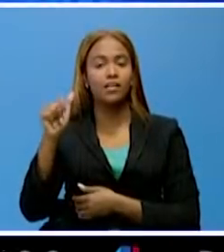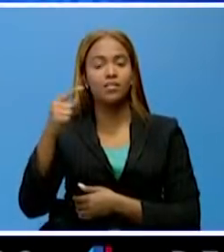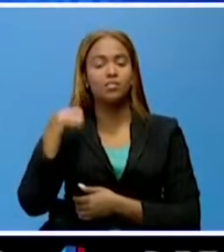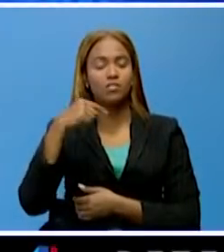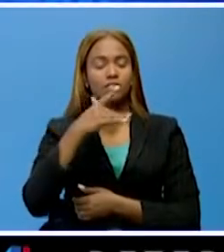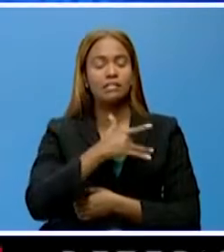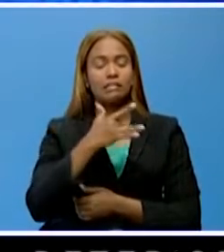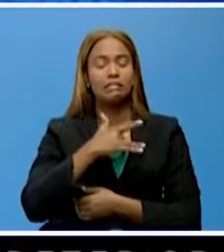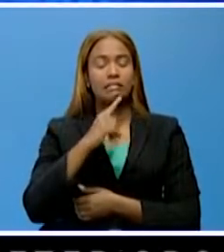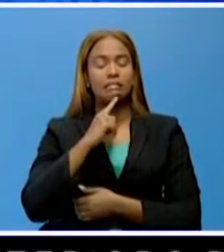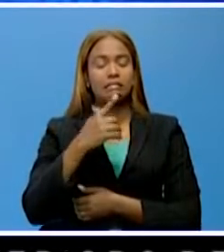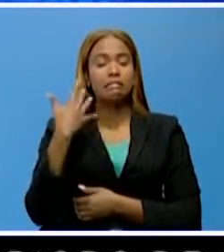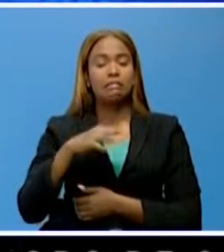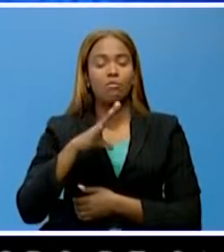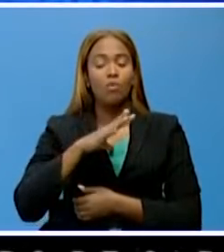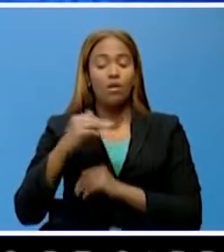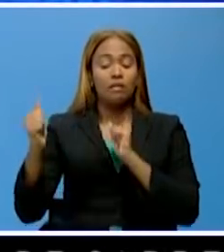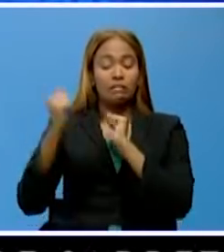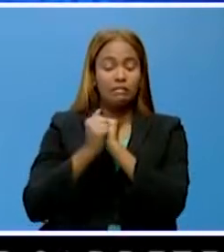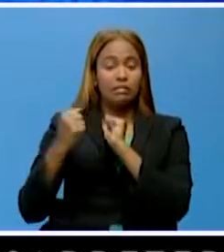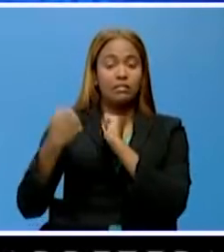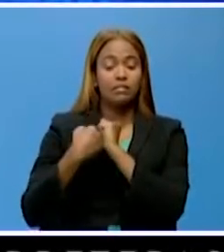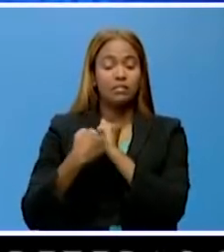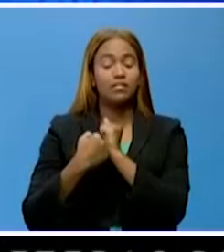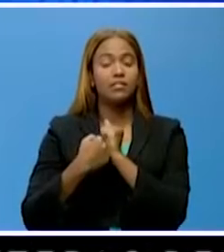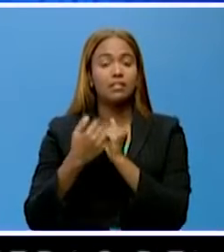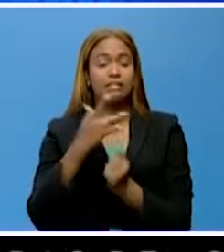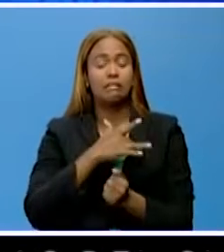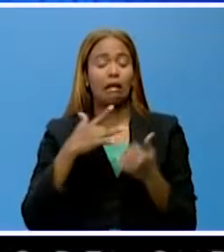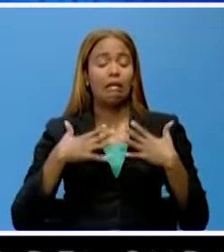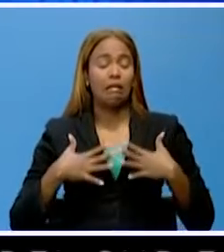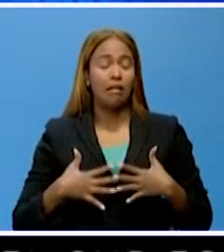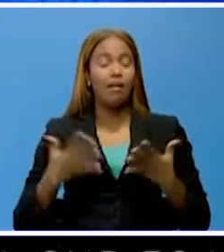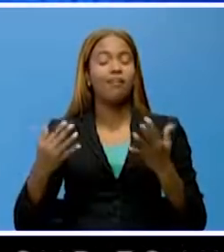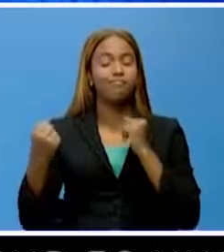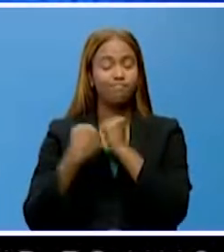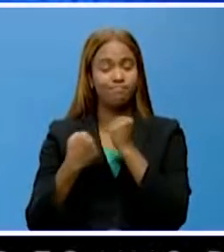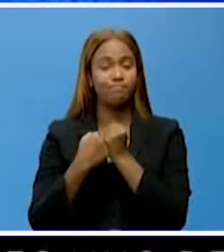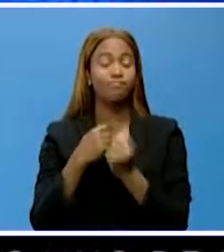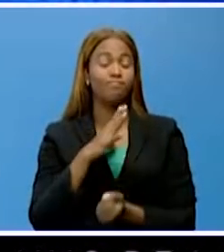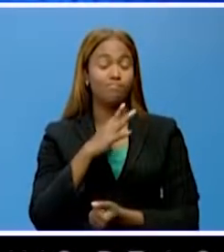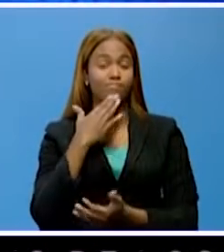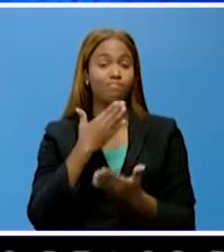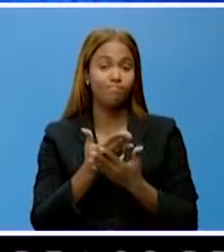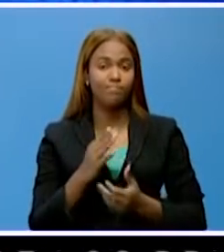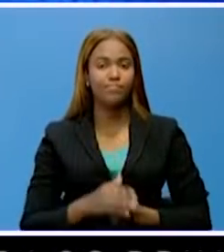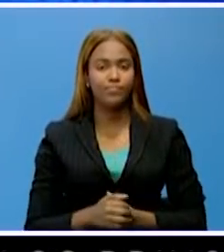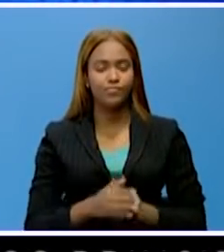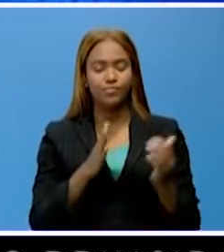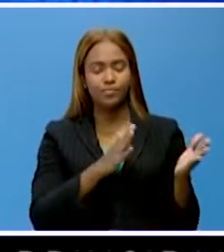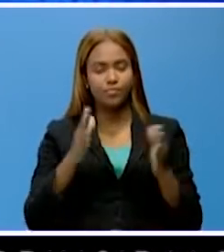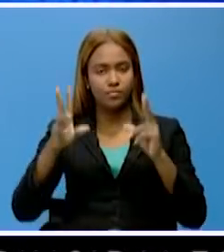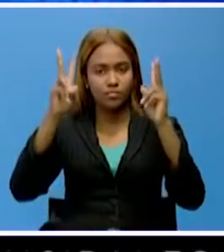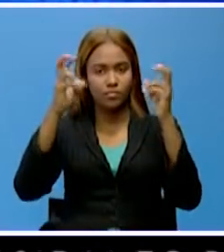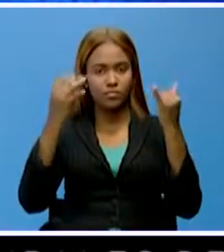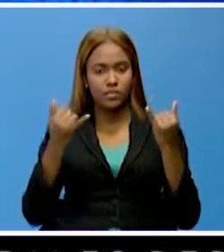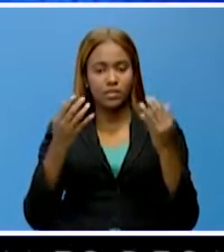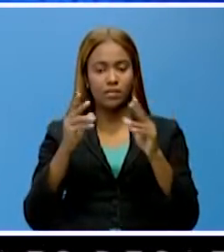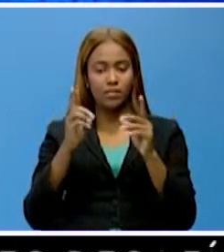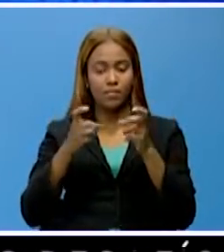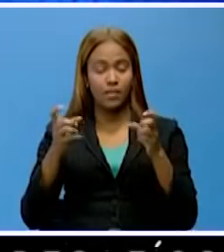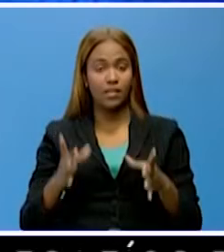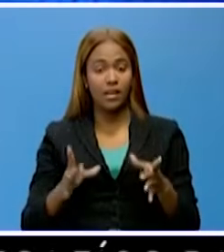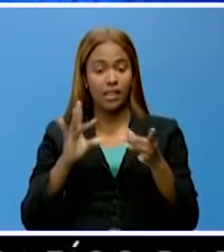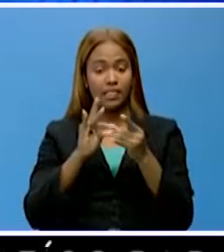sentirnos acompañados en momentos de mucha desesperación. Una muy loable iniciativa. Enhorabuena. Vamos a cambiar de información y es que la administradora